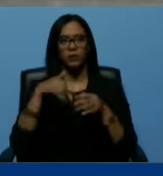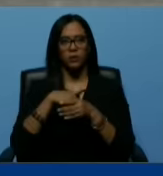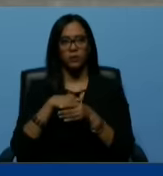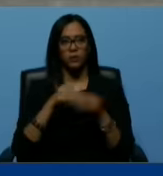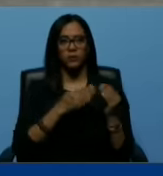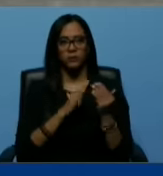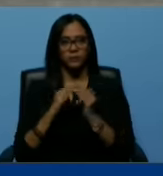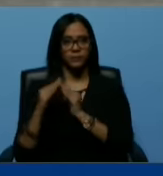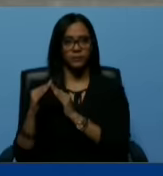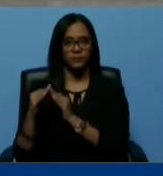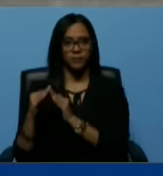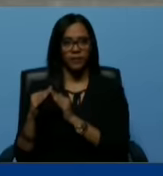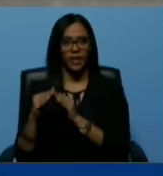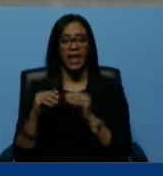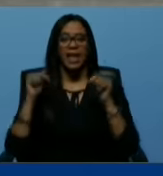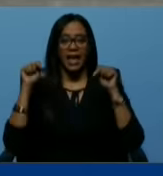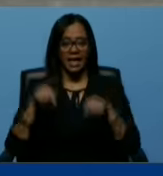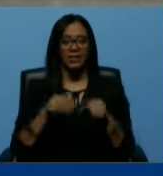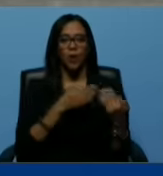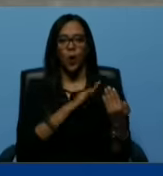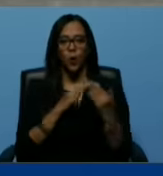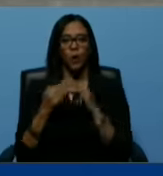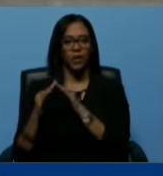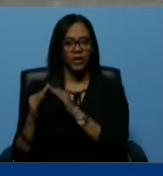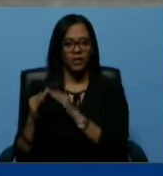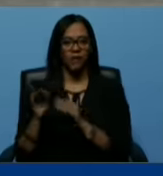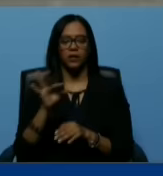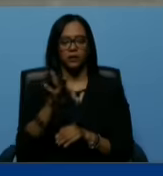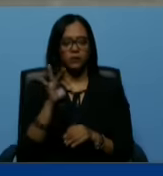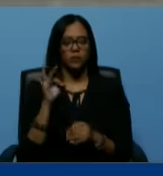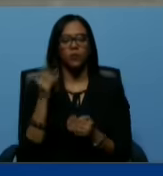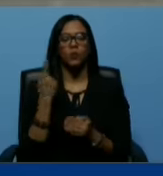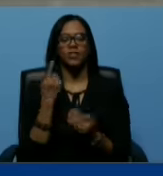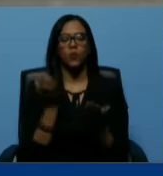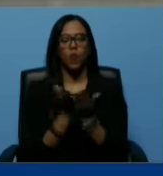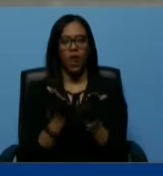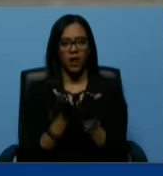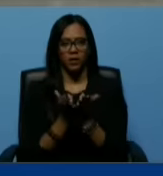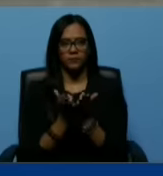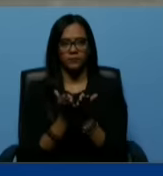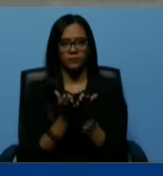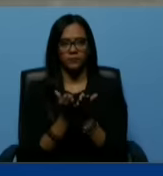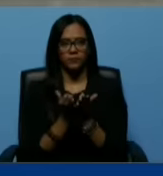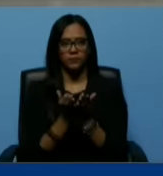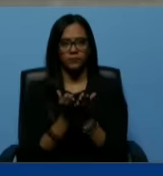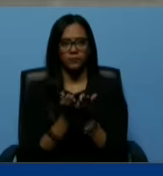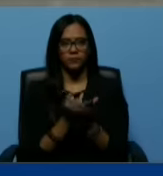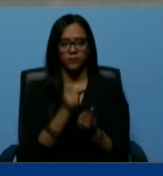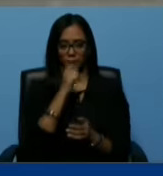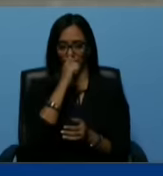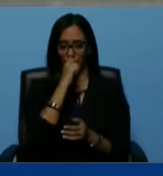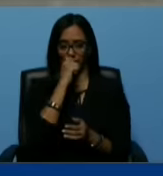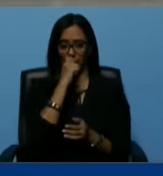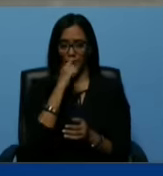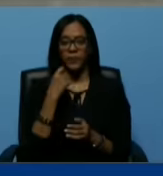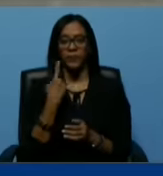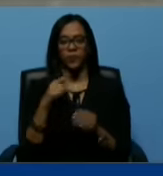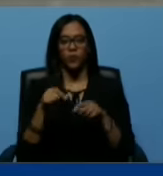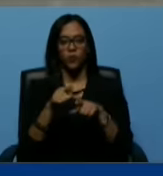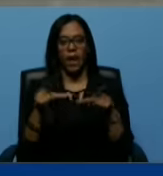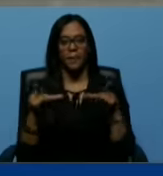comunidad, esta comunidad seleccionó una escuela y un ambiente de salud,